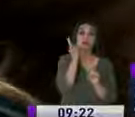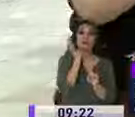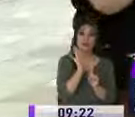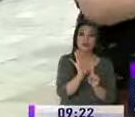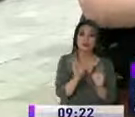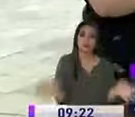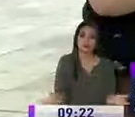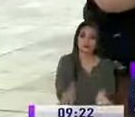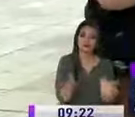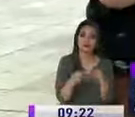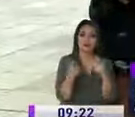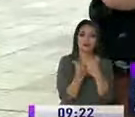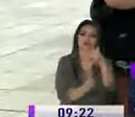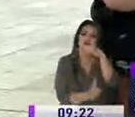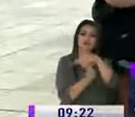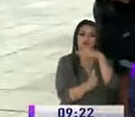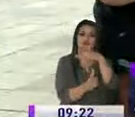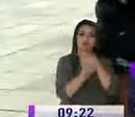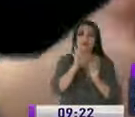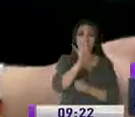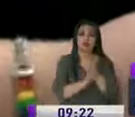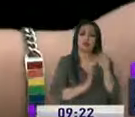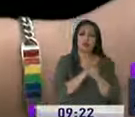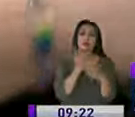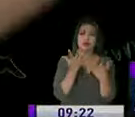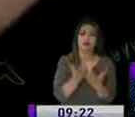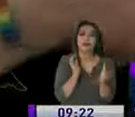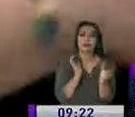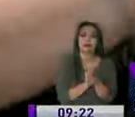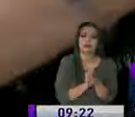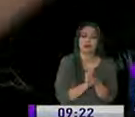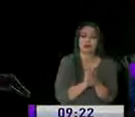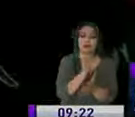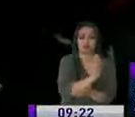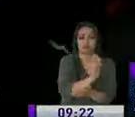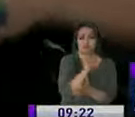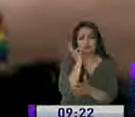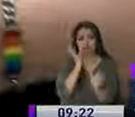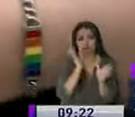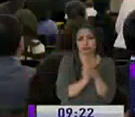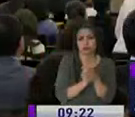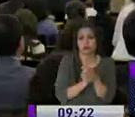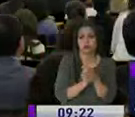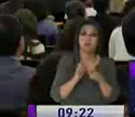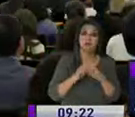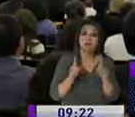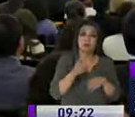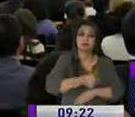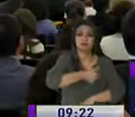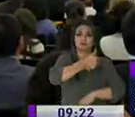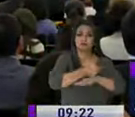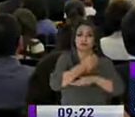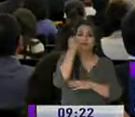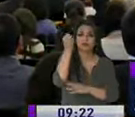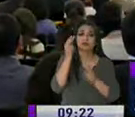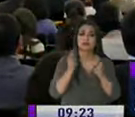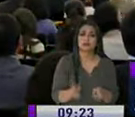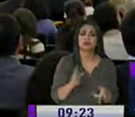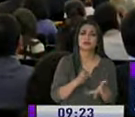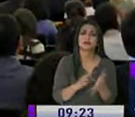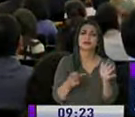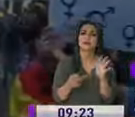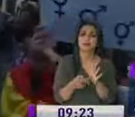activista LGBTI, quien desde hace 5 años busca casarse legalmente con su pareja, El pronunciamiento de la Corte en sí representa una